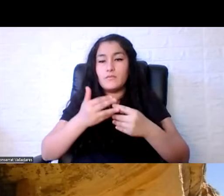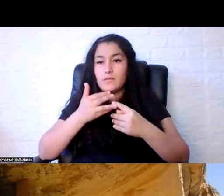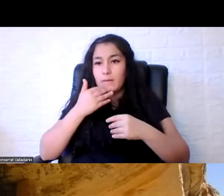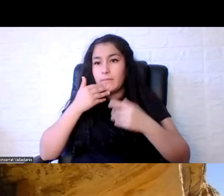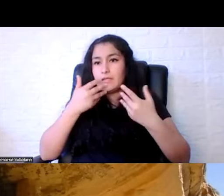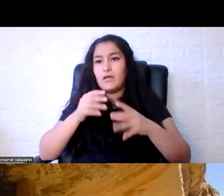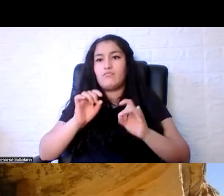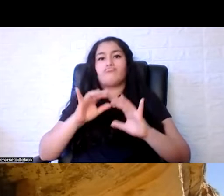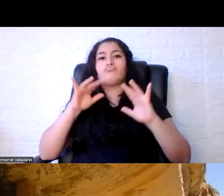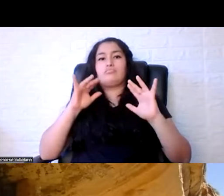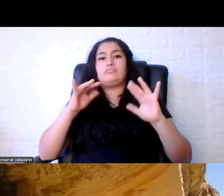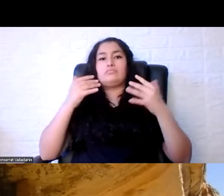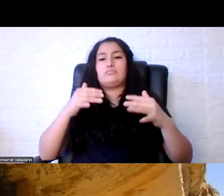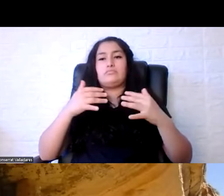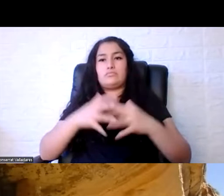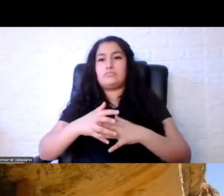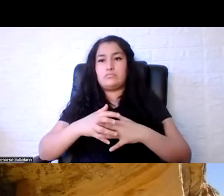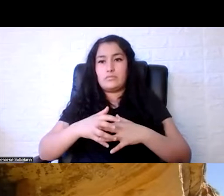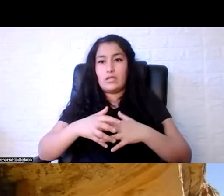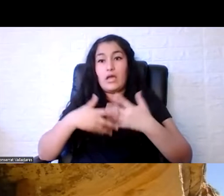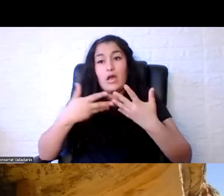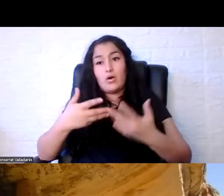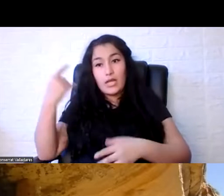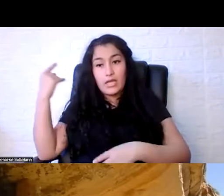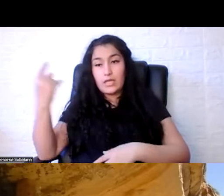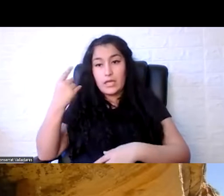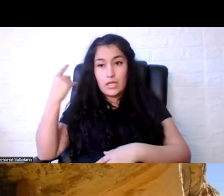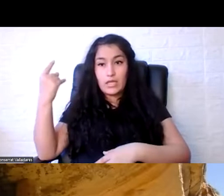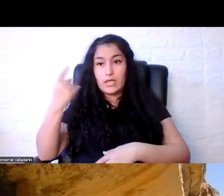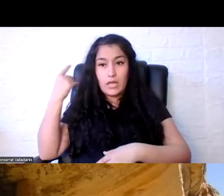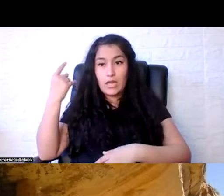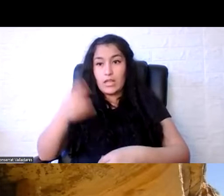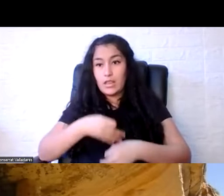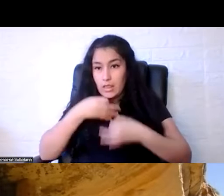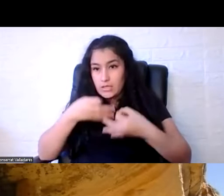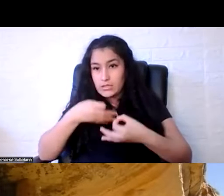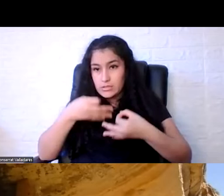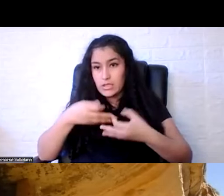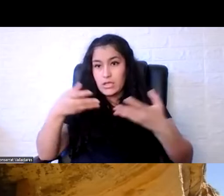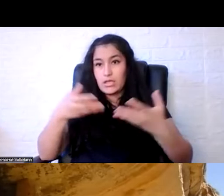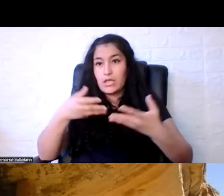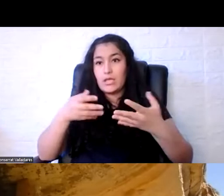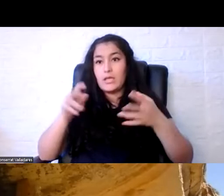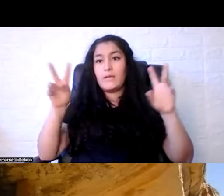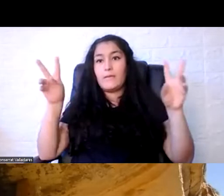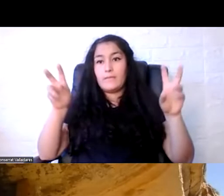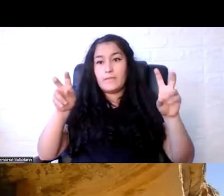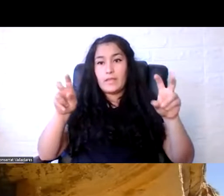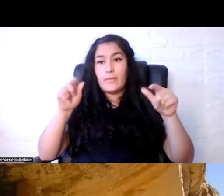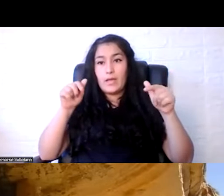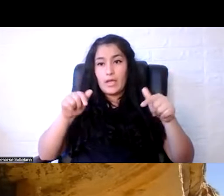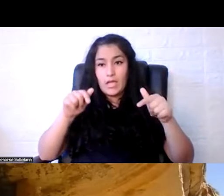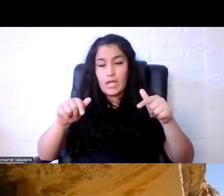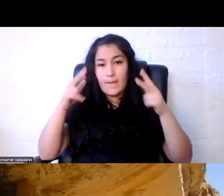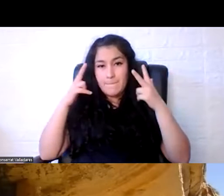llamativo. En términos generales, el nivel de impunidad en México